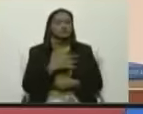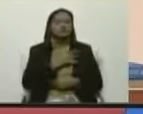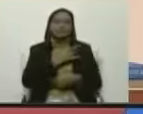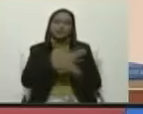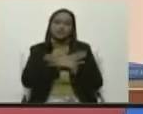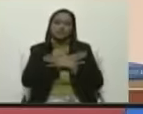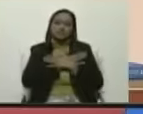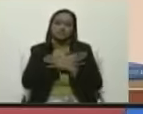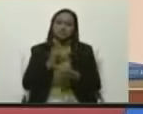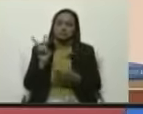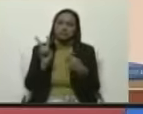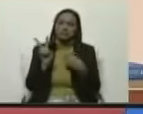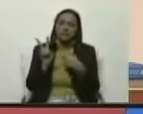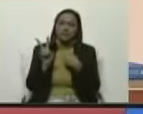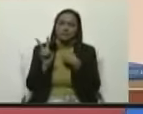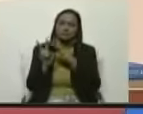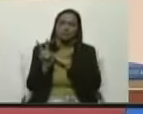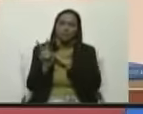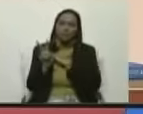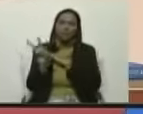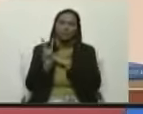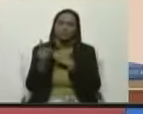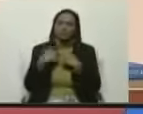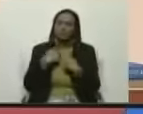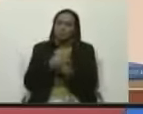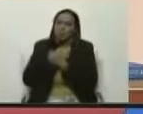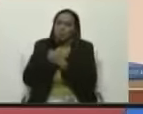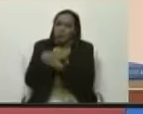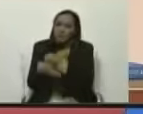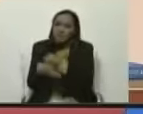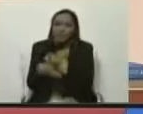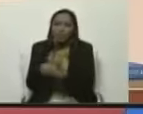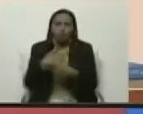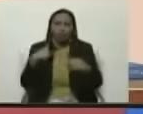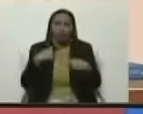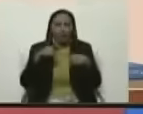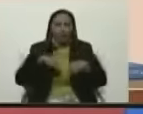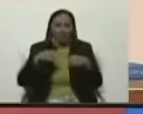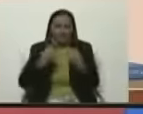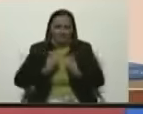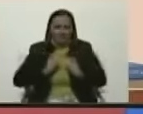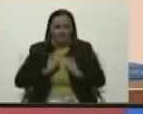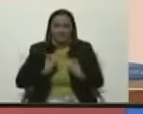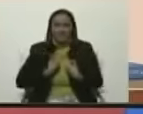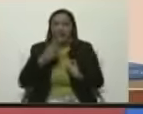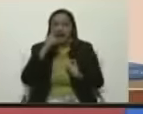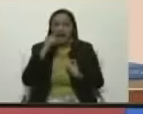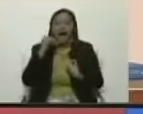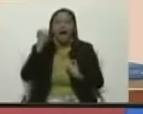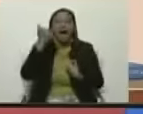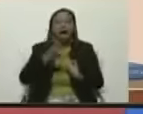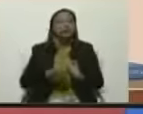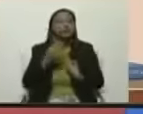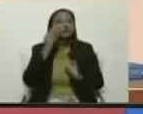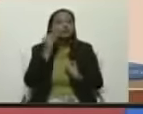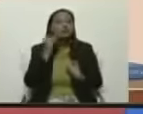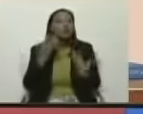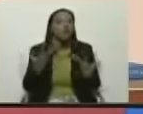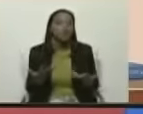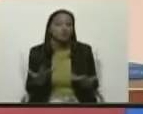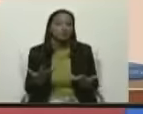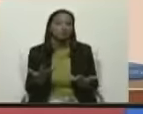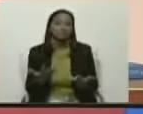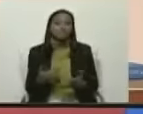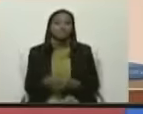amar tu país, tienes que haber estado aquí en tu país viviendo lo que ha ocurrido. Alguien que se fue